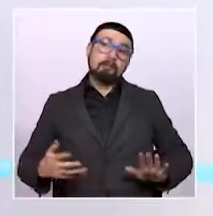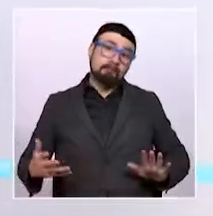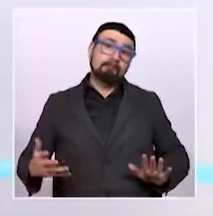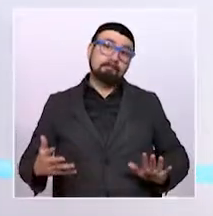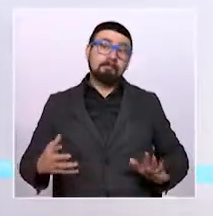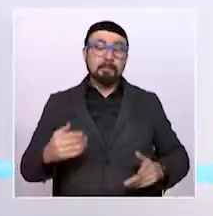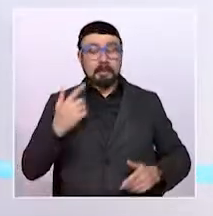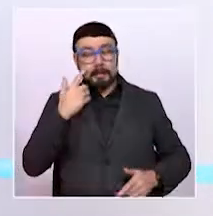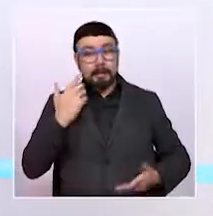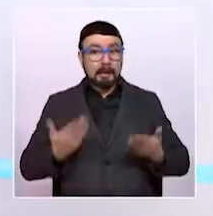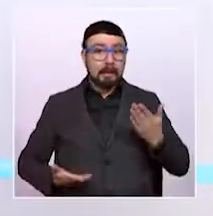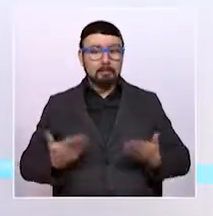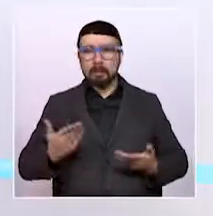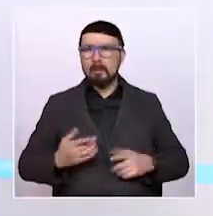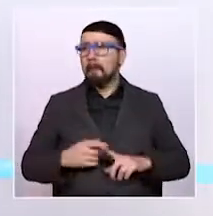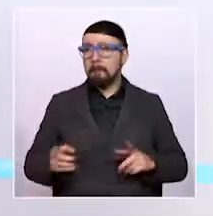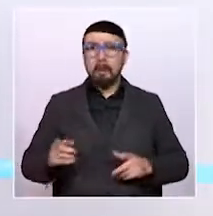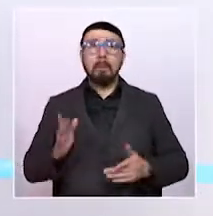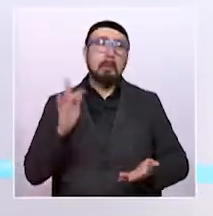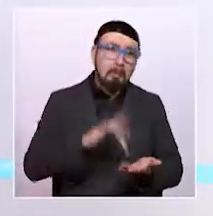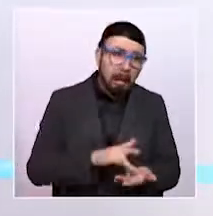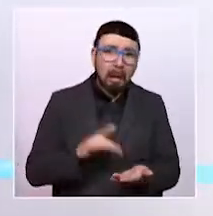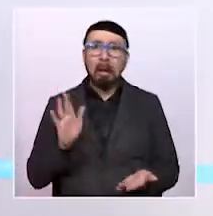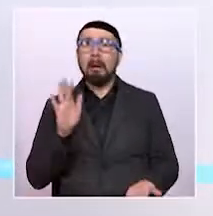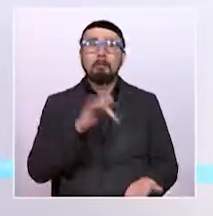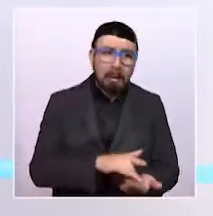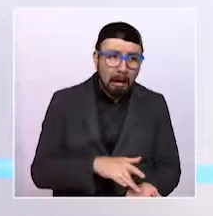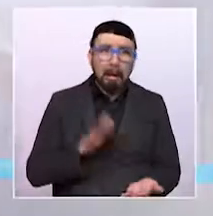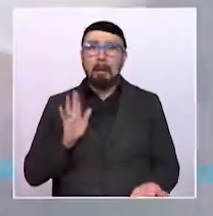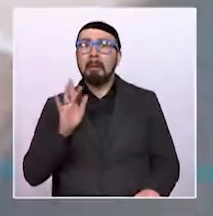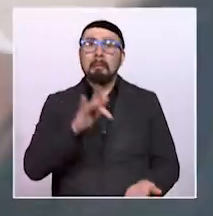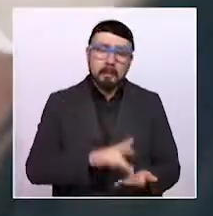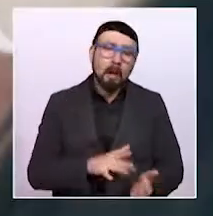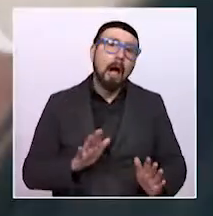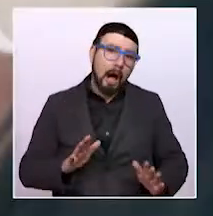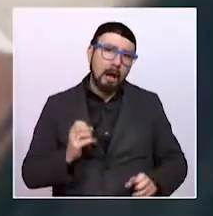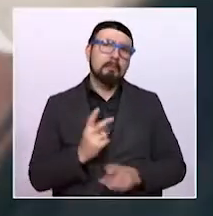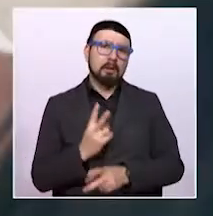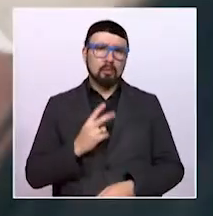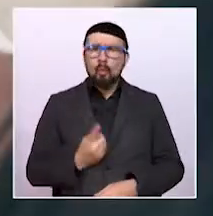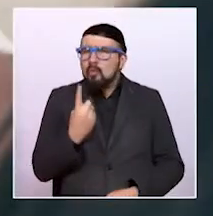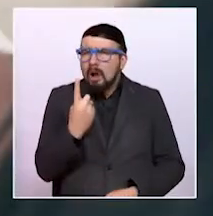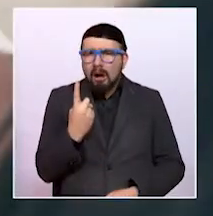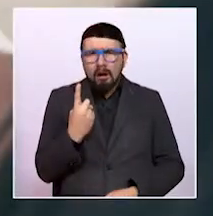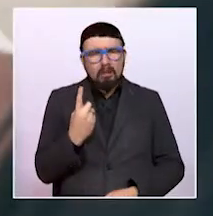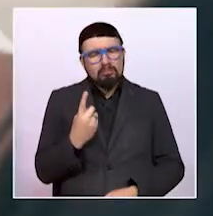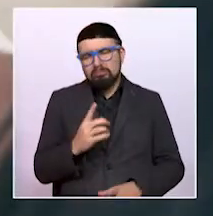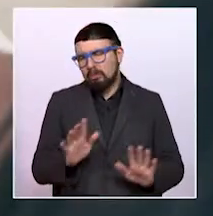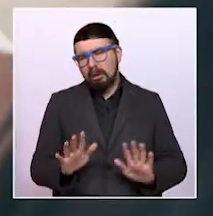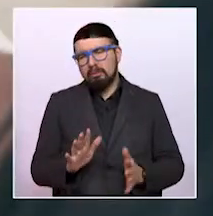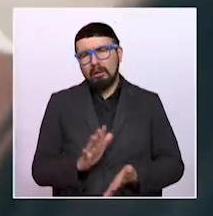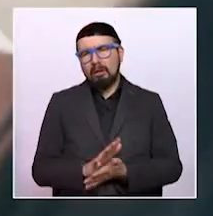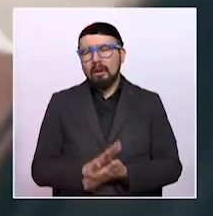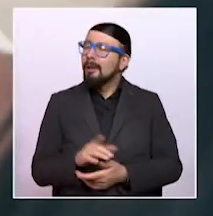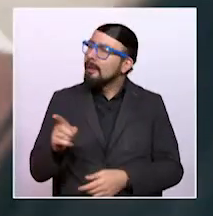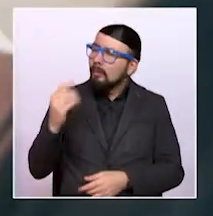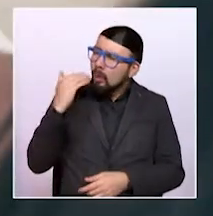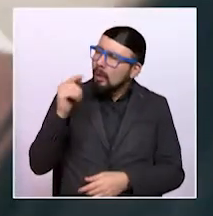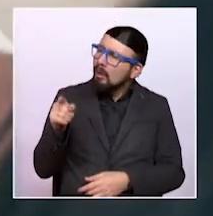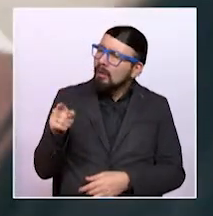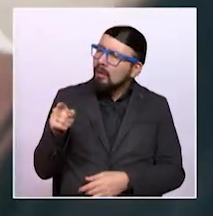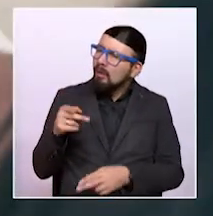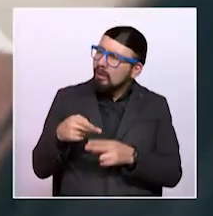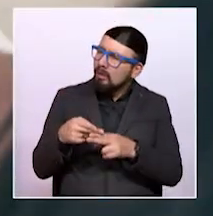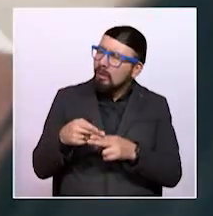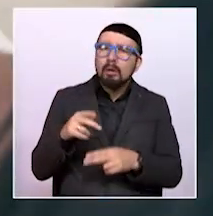estudios demuestran que tendrían que ser muchas repetitivas para que esto haya repercutido muy seguramente a la señora cómo se llama la que no se está hablando ahorita